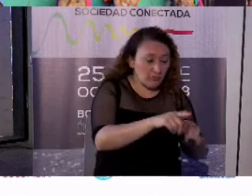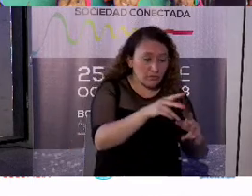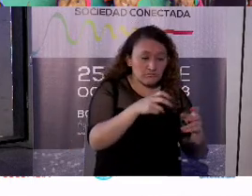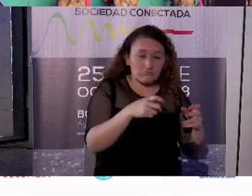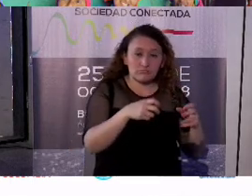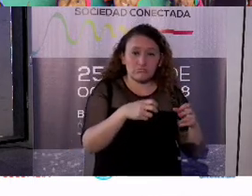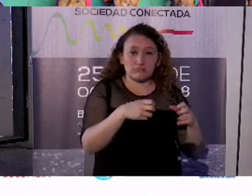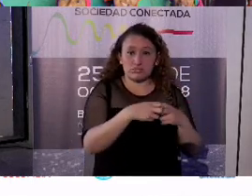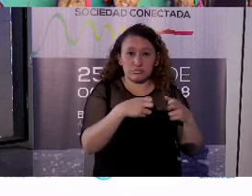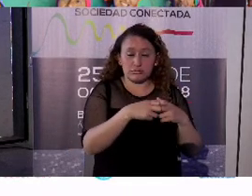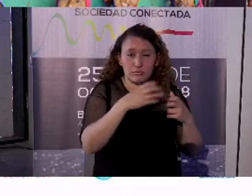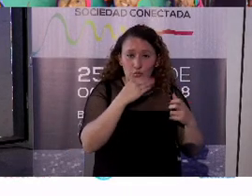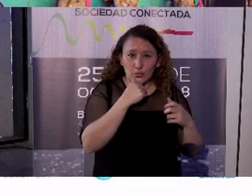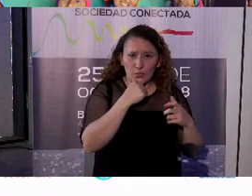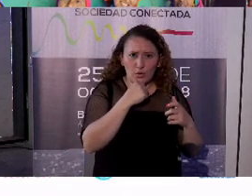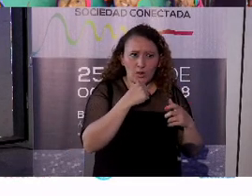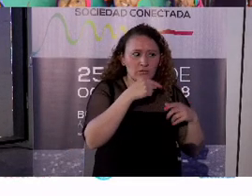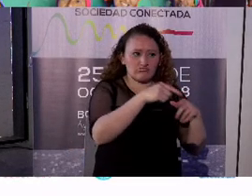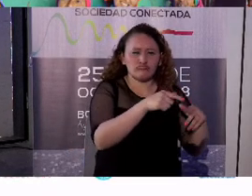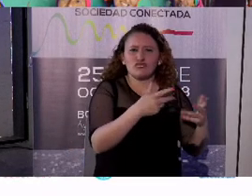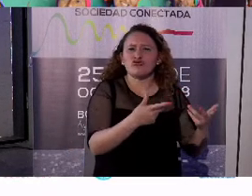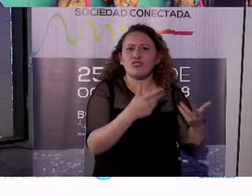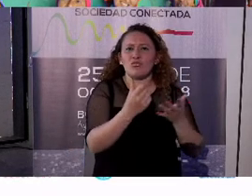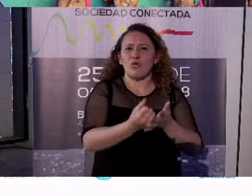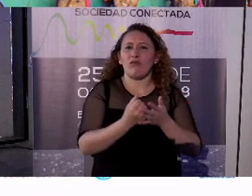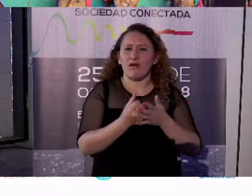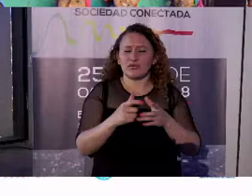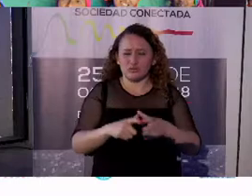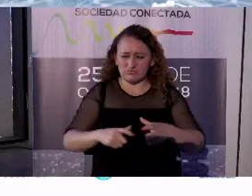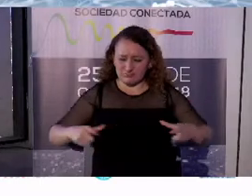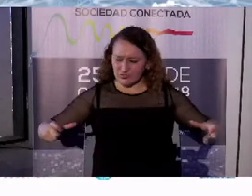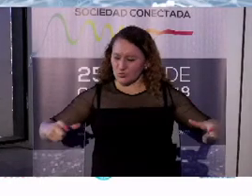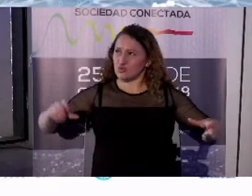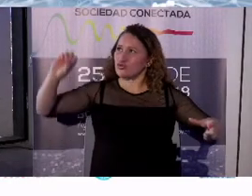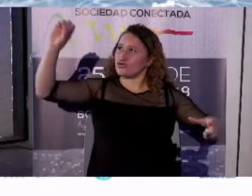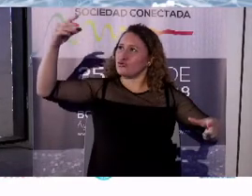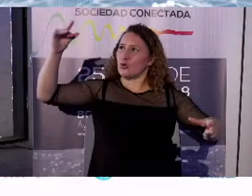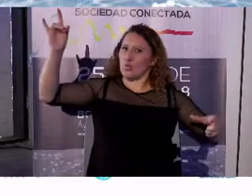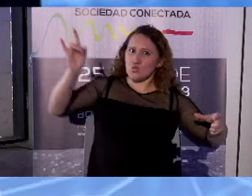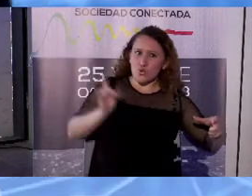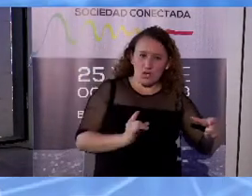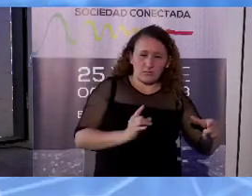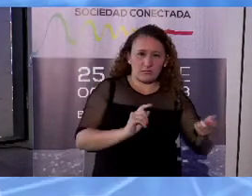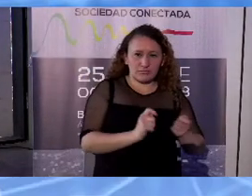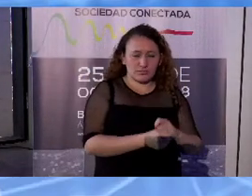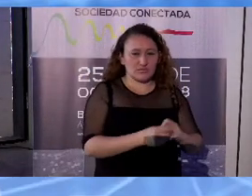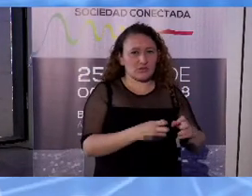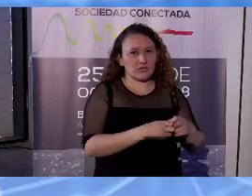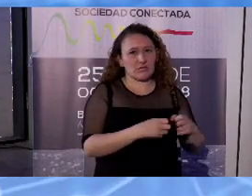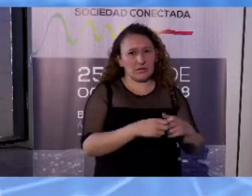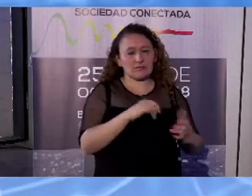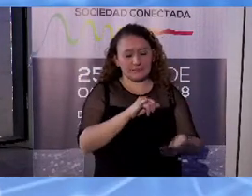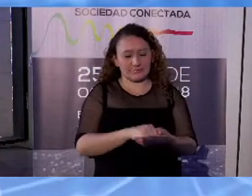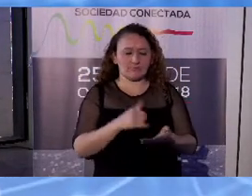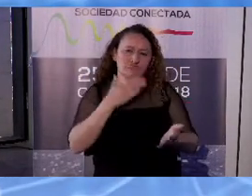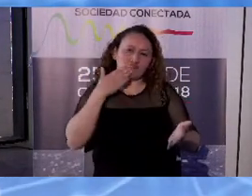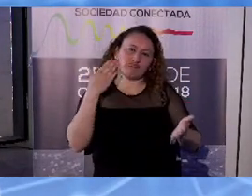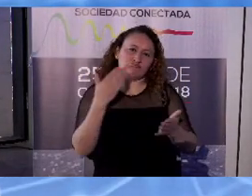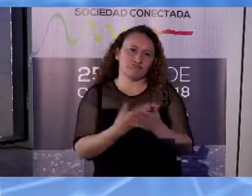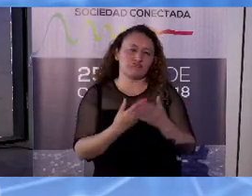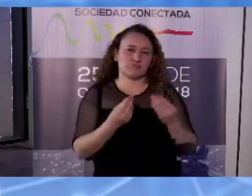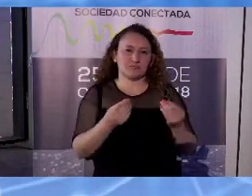Eh pues paneles solares y esto eh con esto yo pues les doy las gracias por escucharme